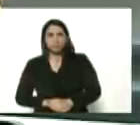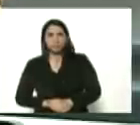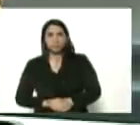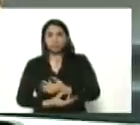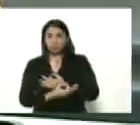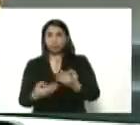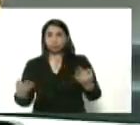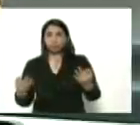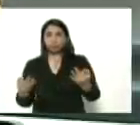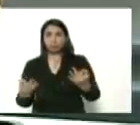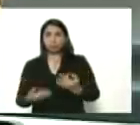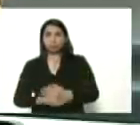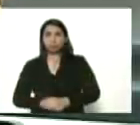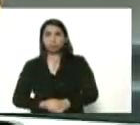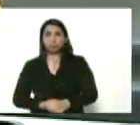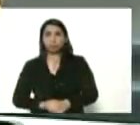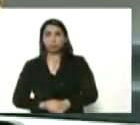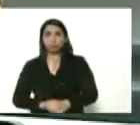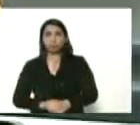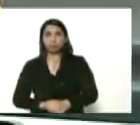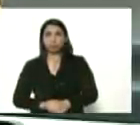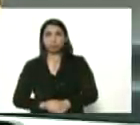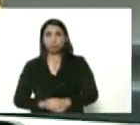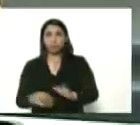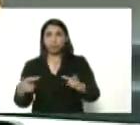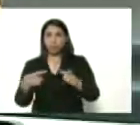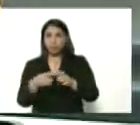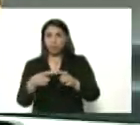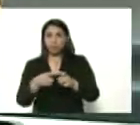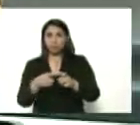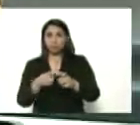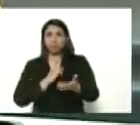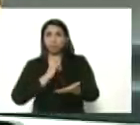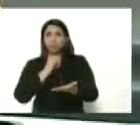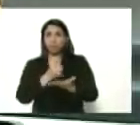Correcto. Su carné, identidad,